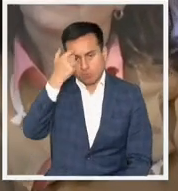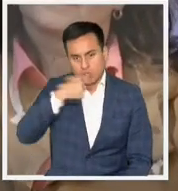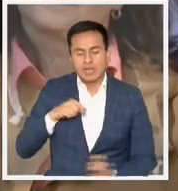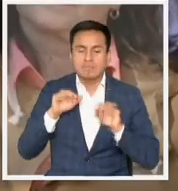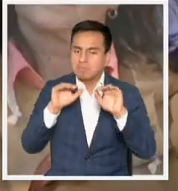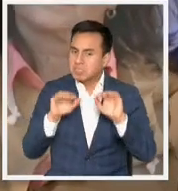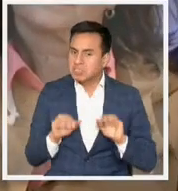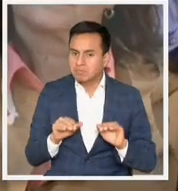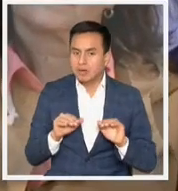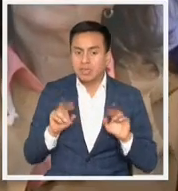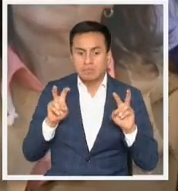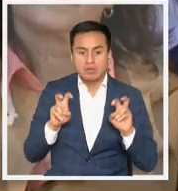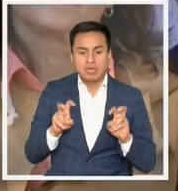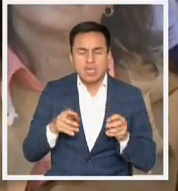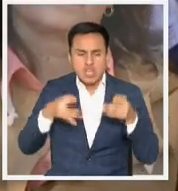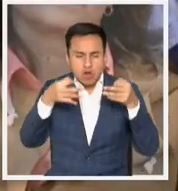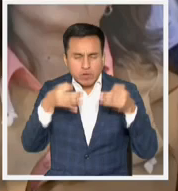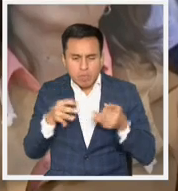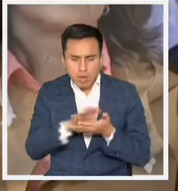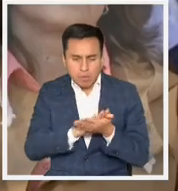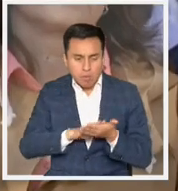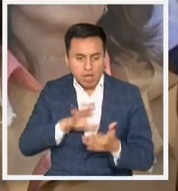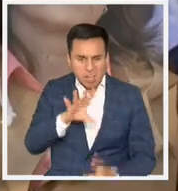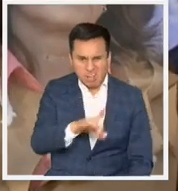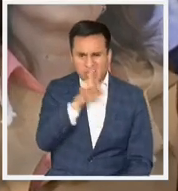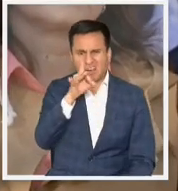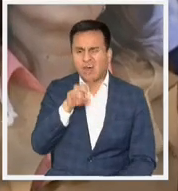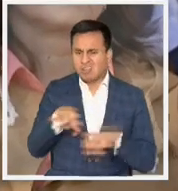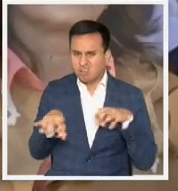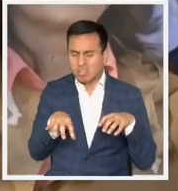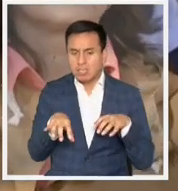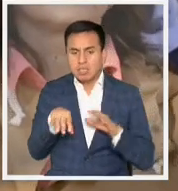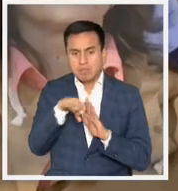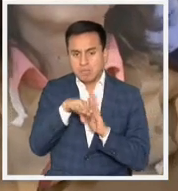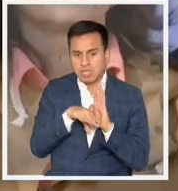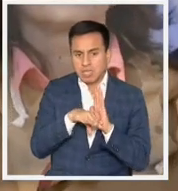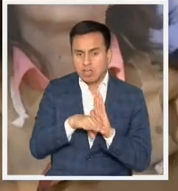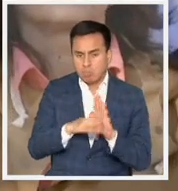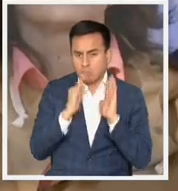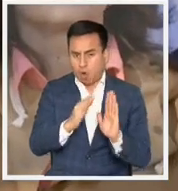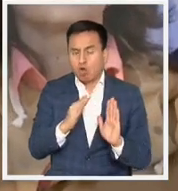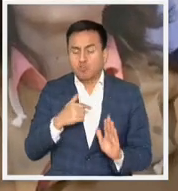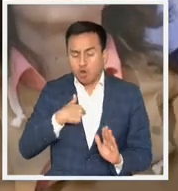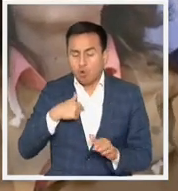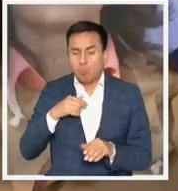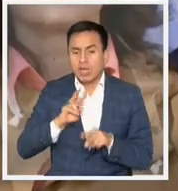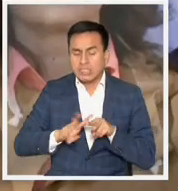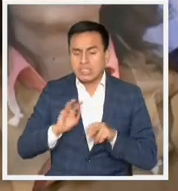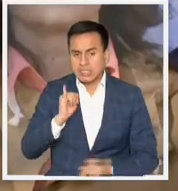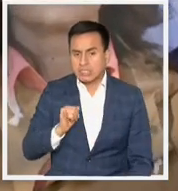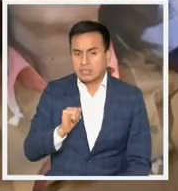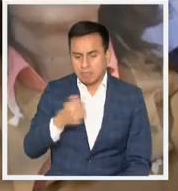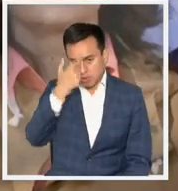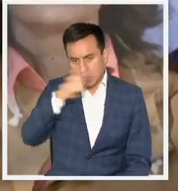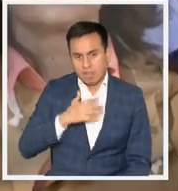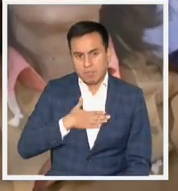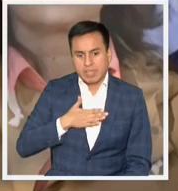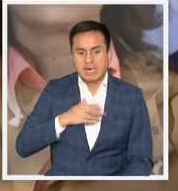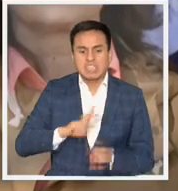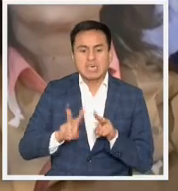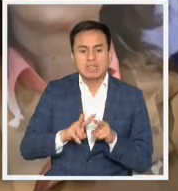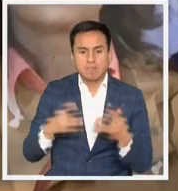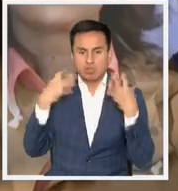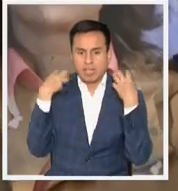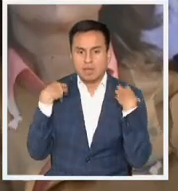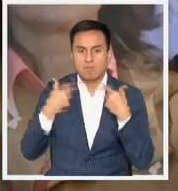la misma en los casos en donde se confirmen acciones que ameriten que tome medidas, por duras que éstas sean, las voy a tomar. Personalmente voy a hacer valer